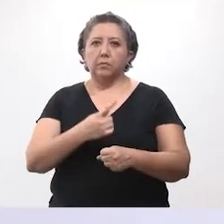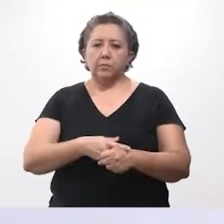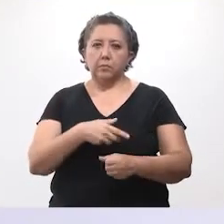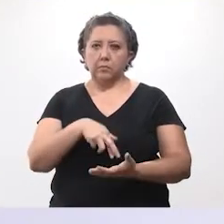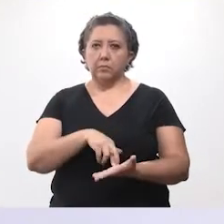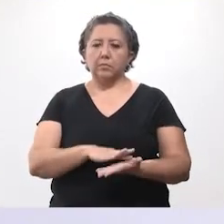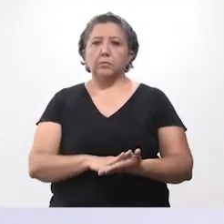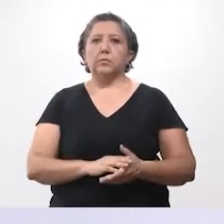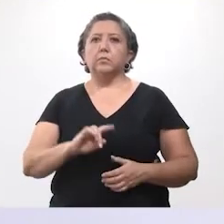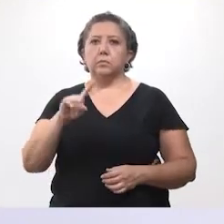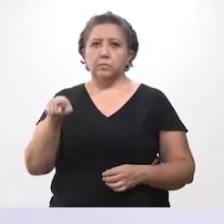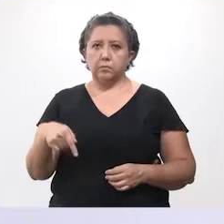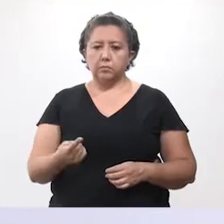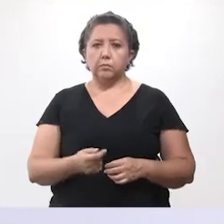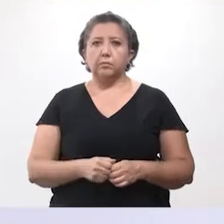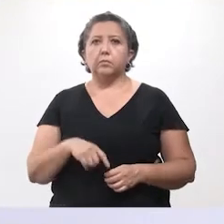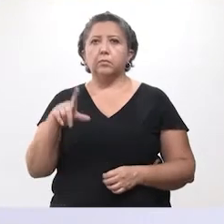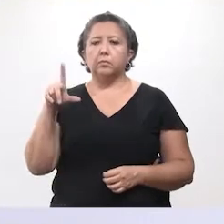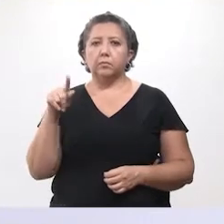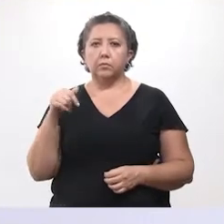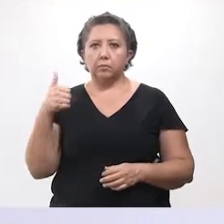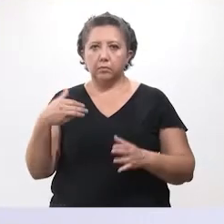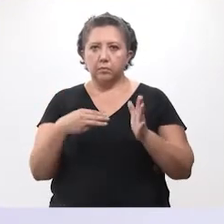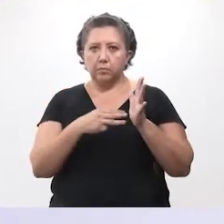de contagios registrados, que es